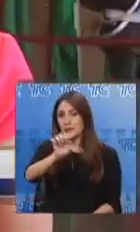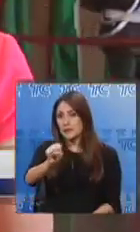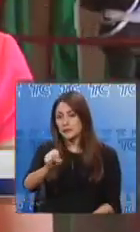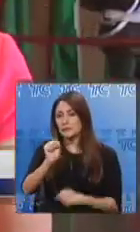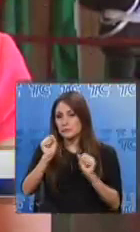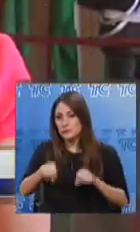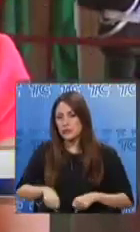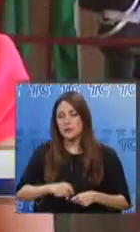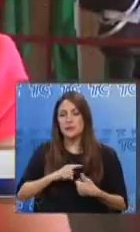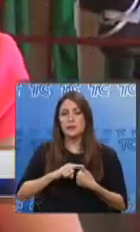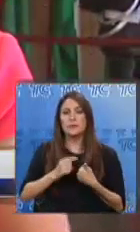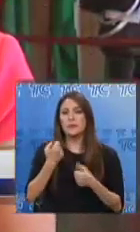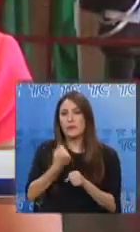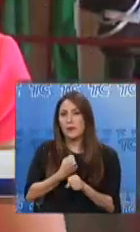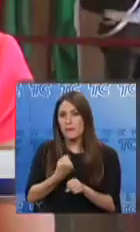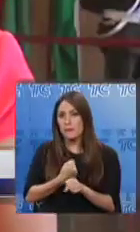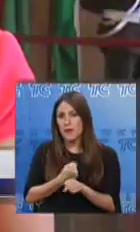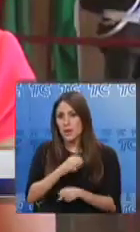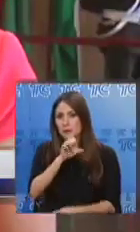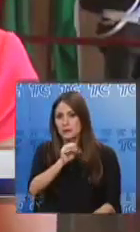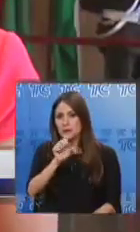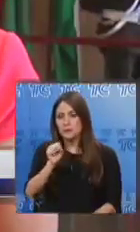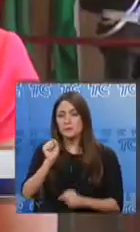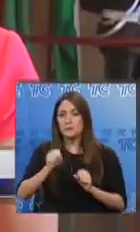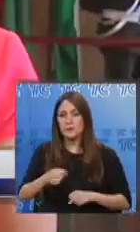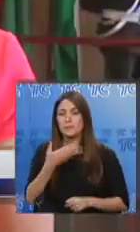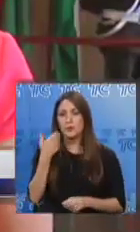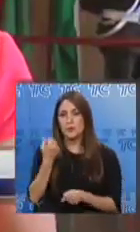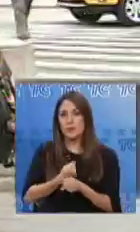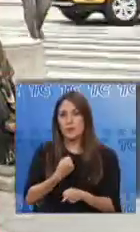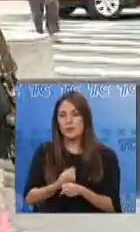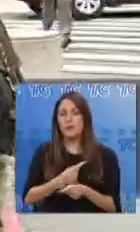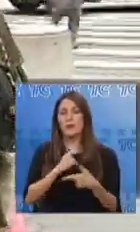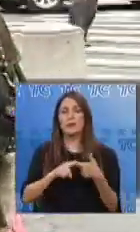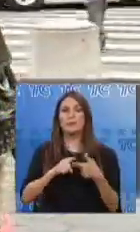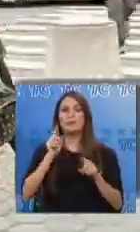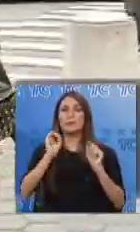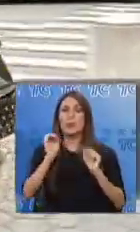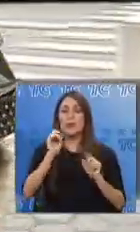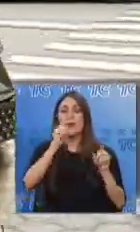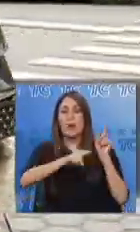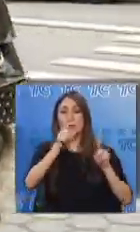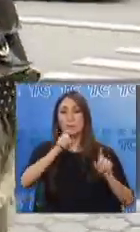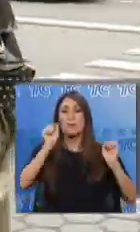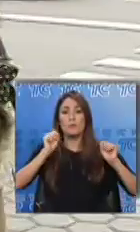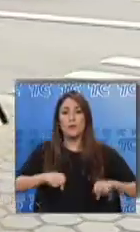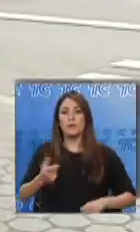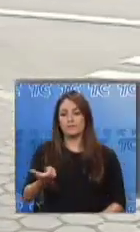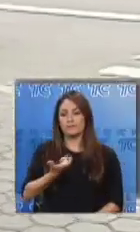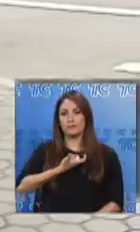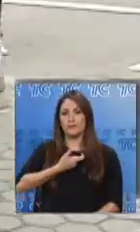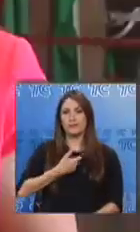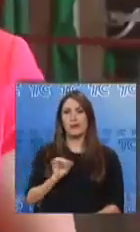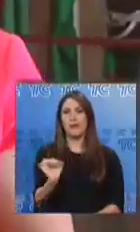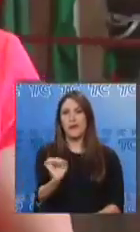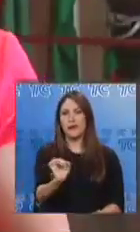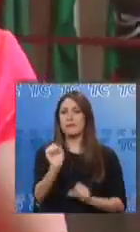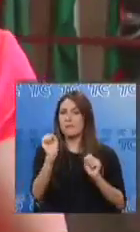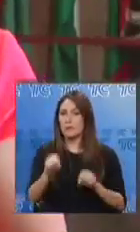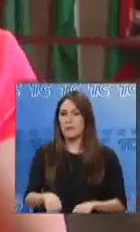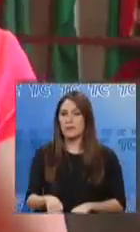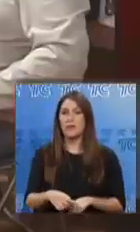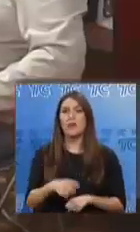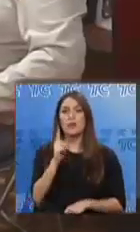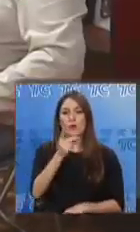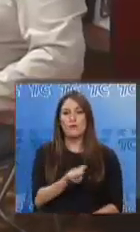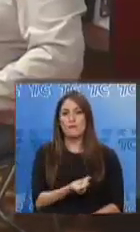va a permitir conseguir un trabajo con mejores condiciones. También en algunos estados podrán obtener ya una licencia de conducir, ya no les pueden